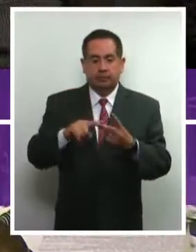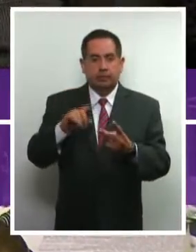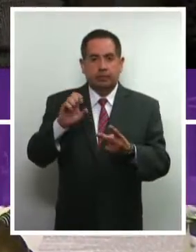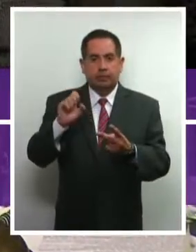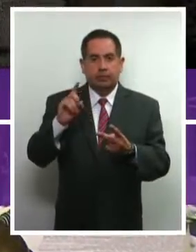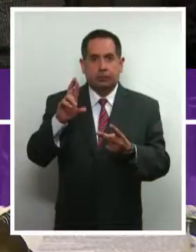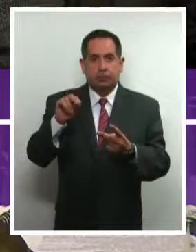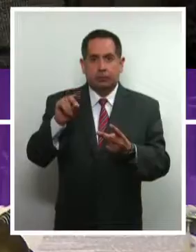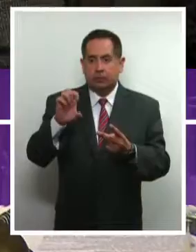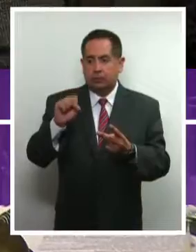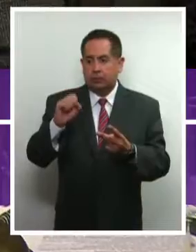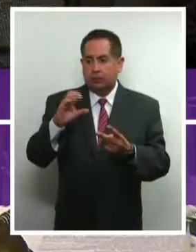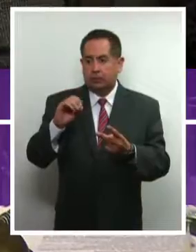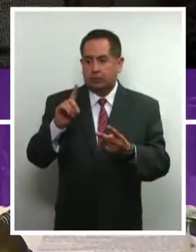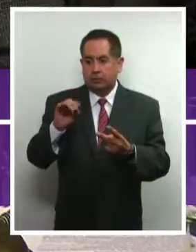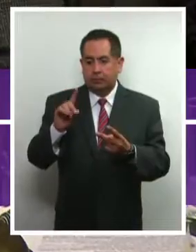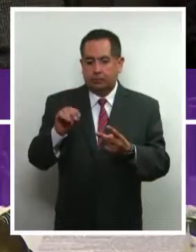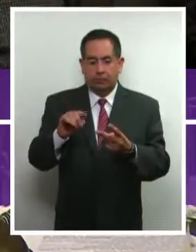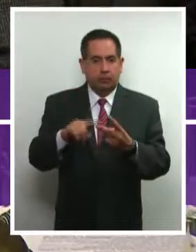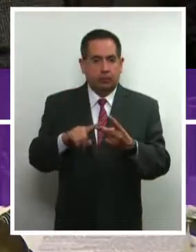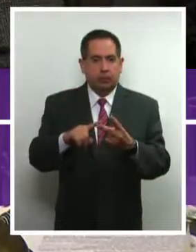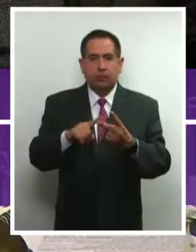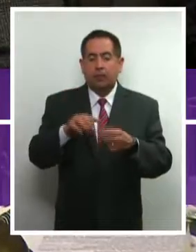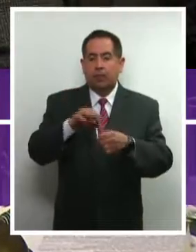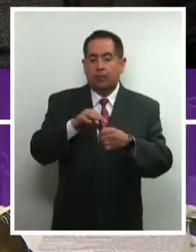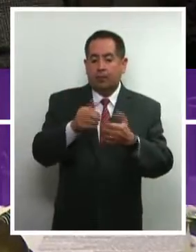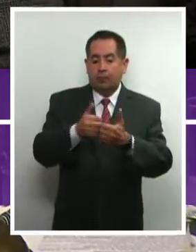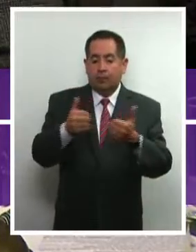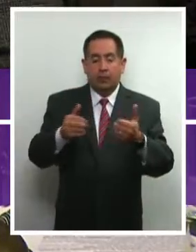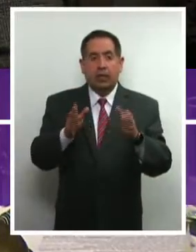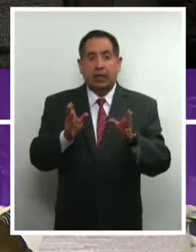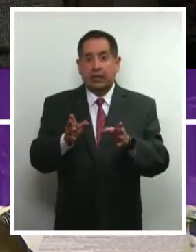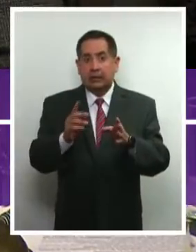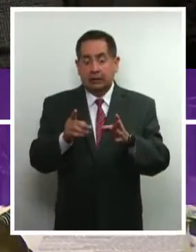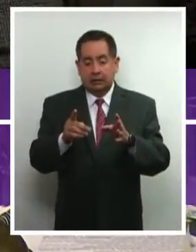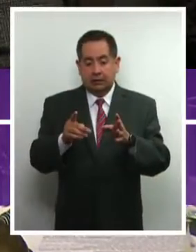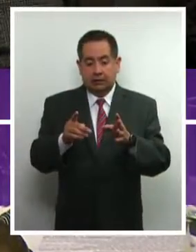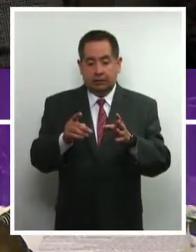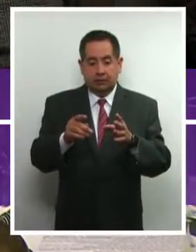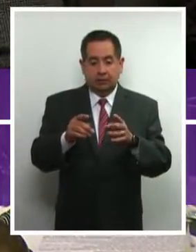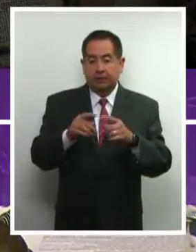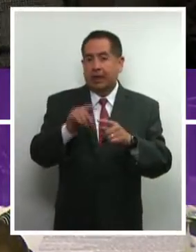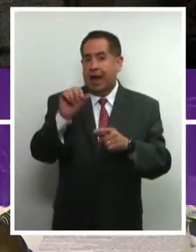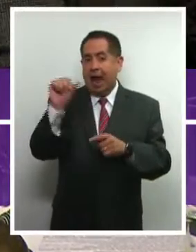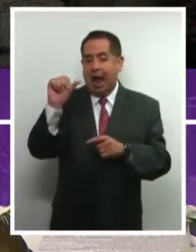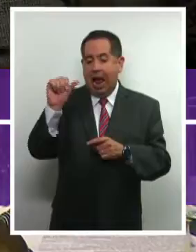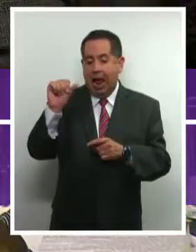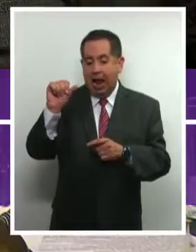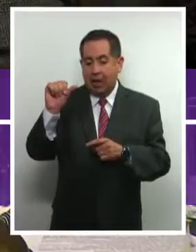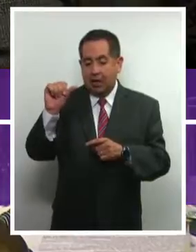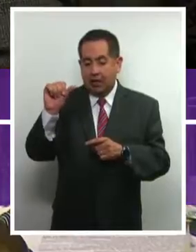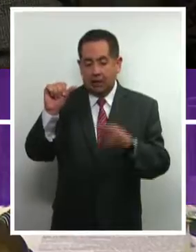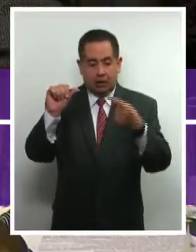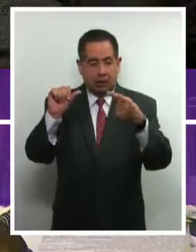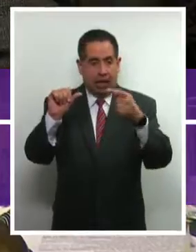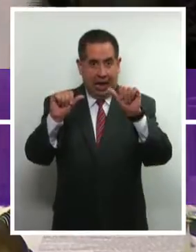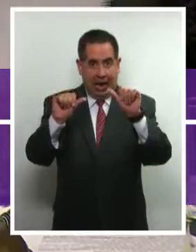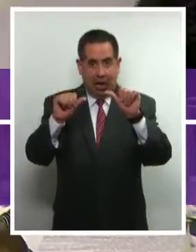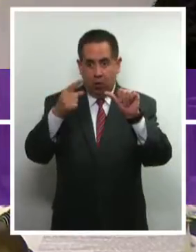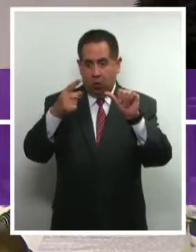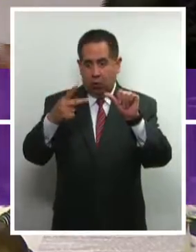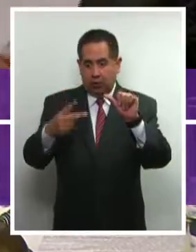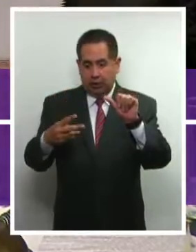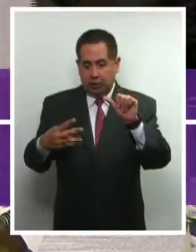Escobedo para que se vote por separado el apartado A en sus 4